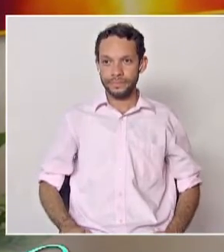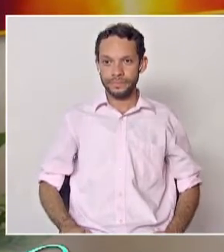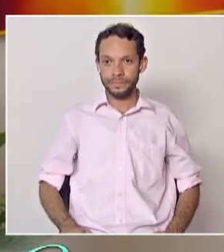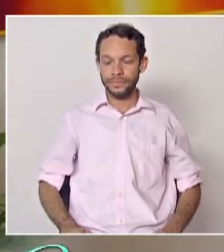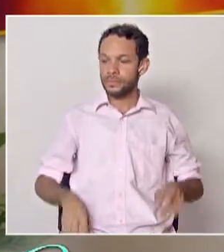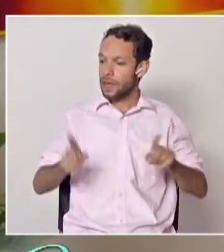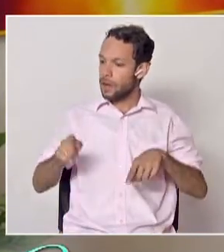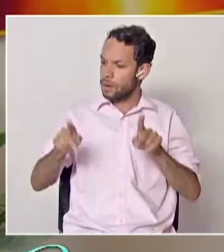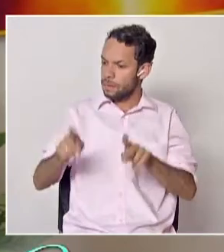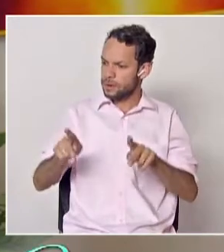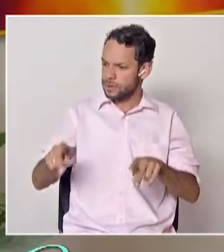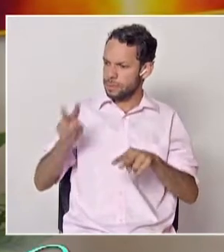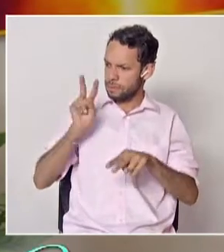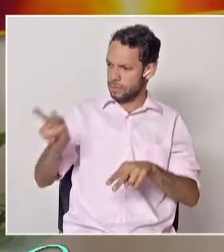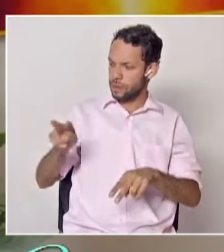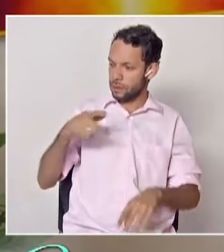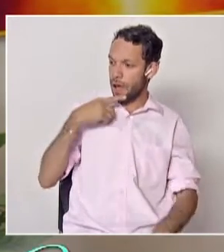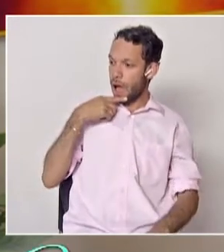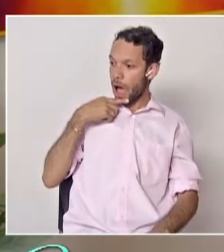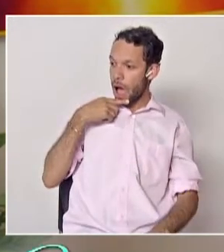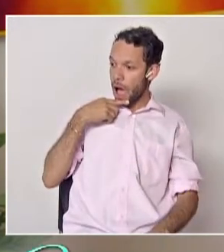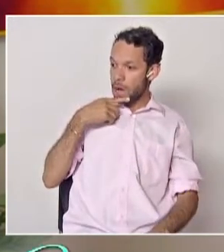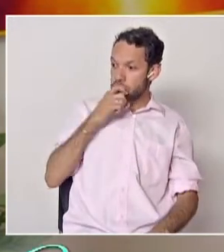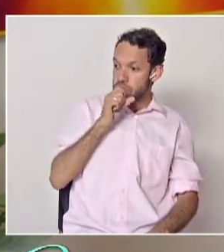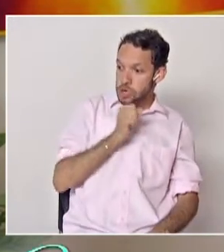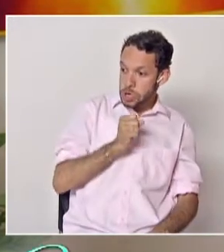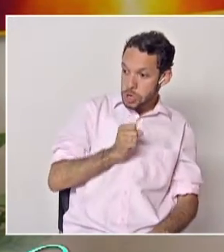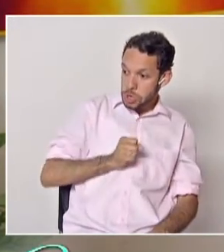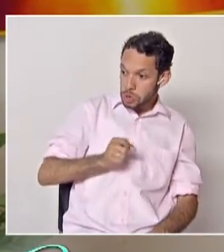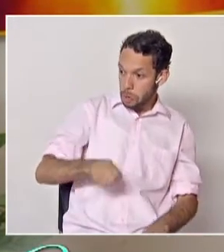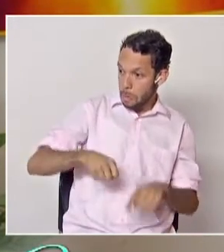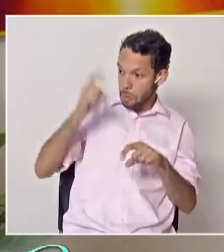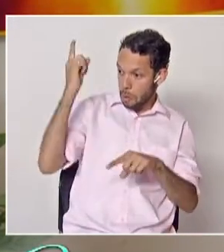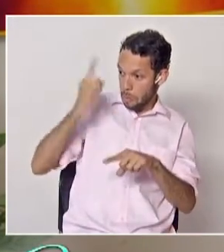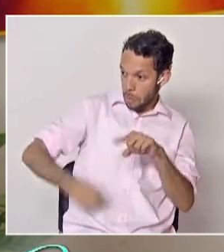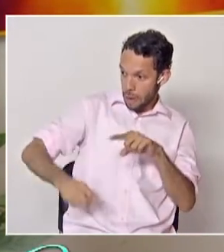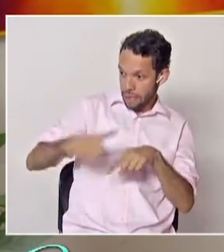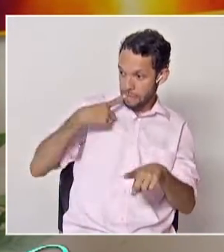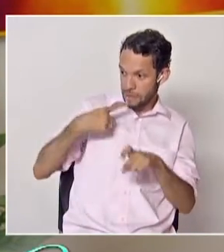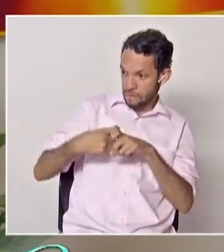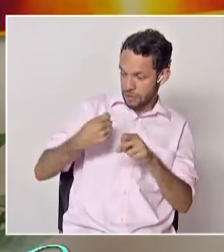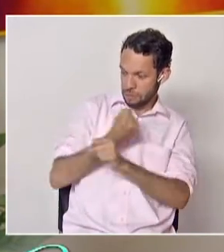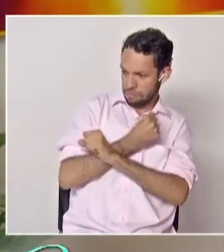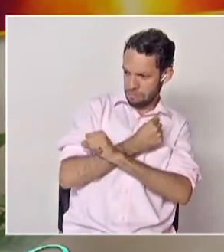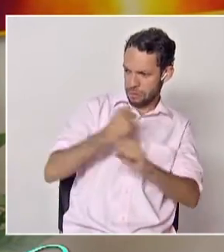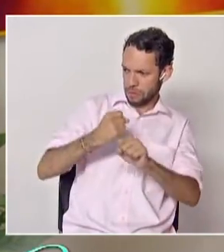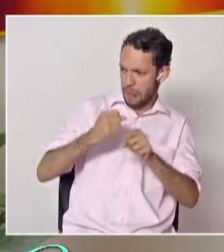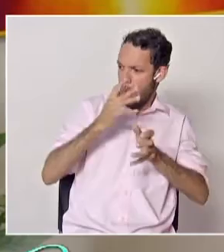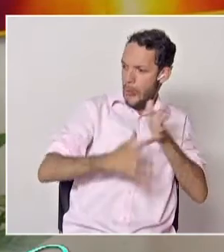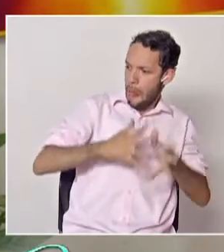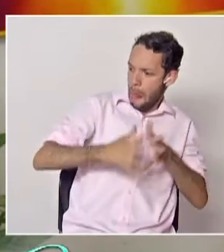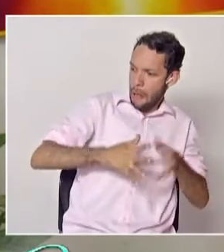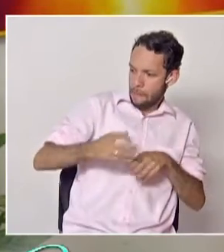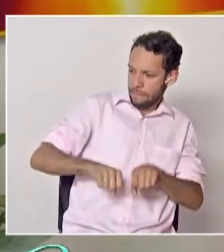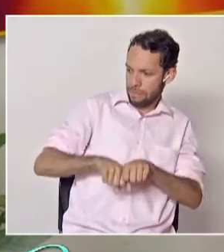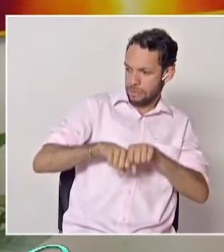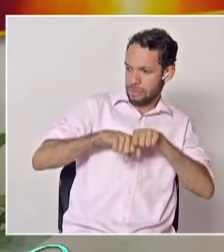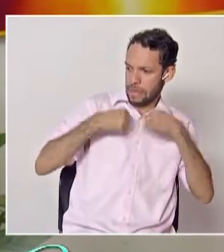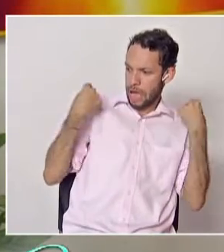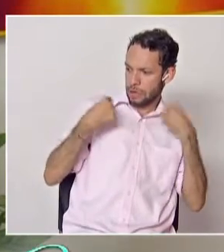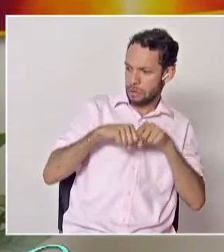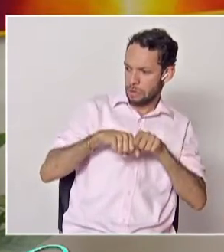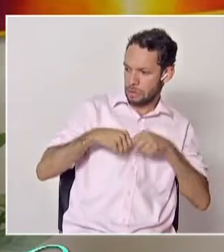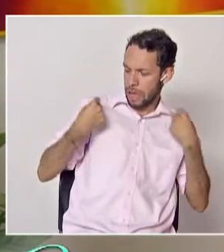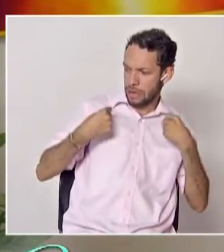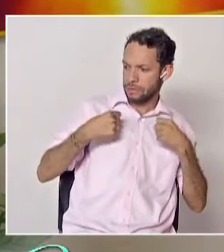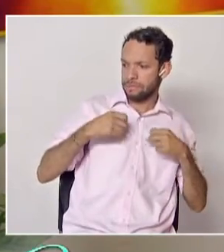Y muchas personas estarán viendo y dirán, pero a mi mamá con los 70 años, a mi papá, sí se le podrá hacer este tipo de ejercicios que